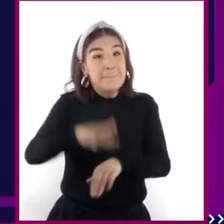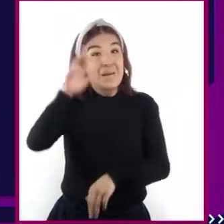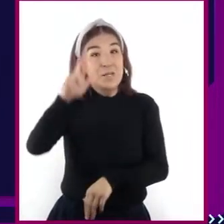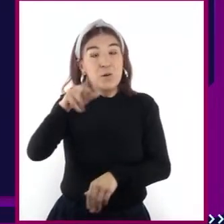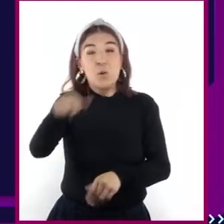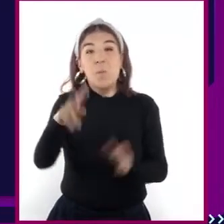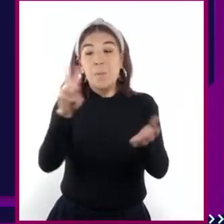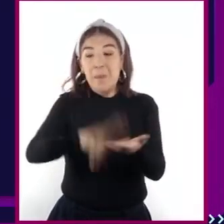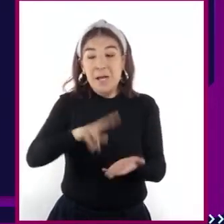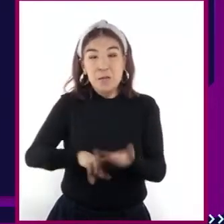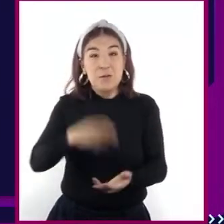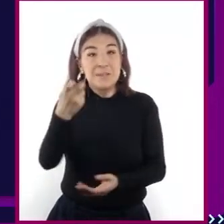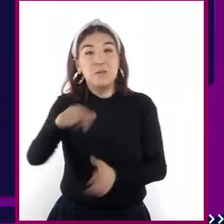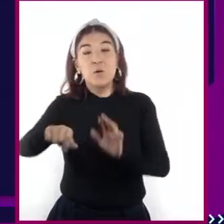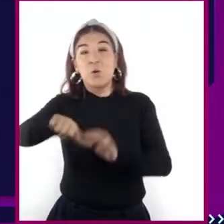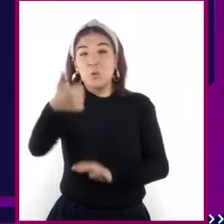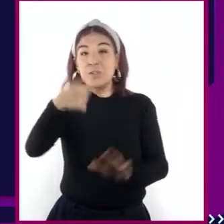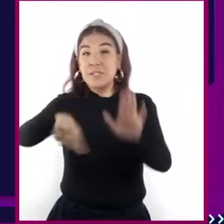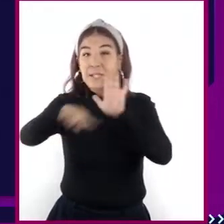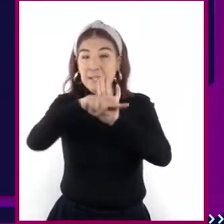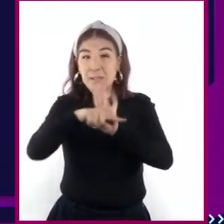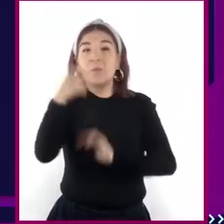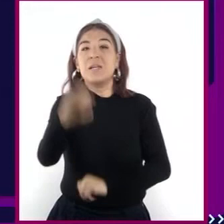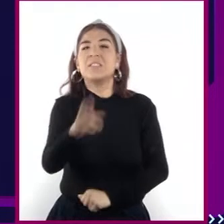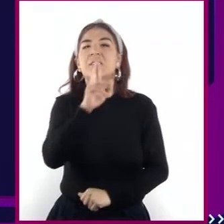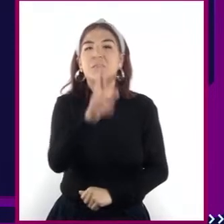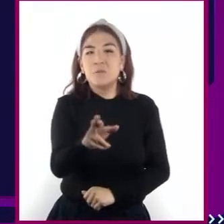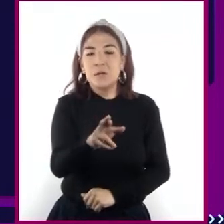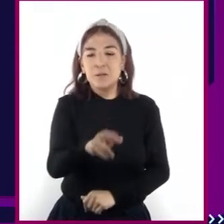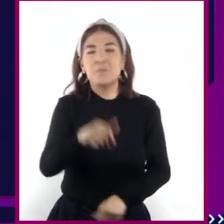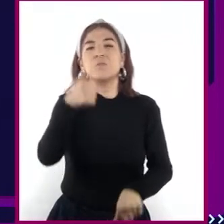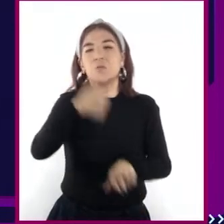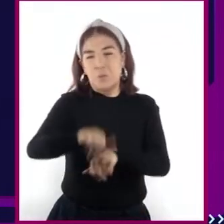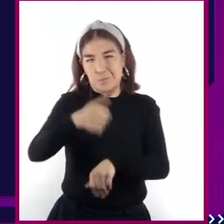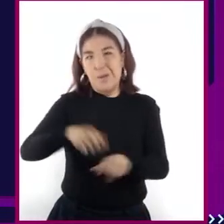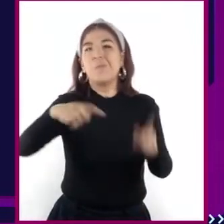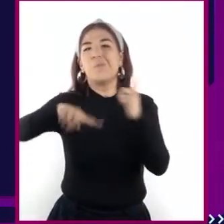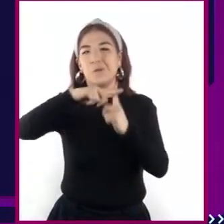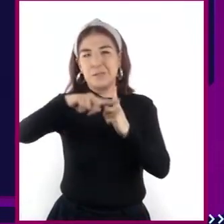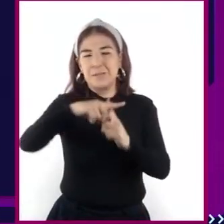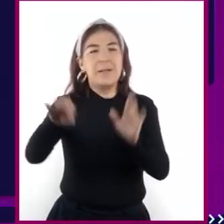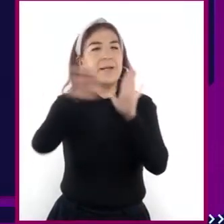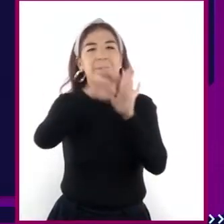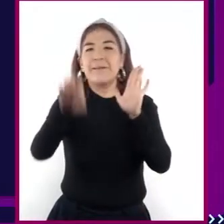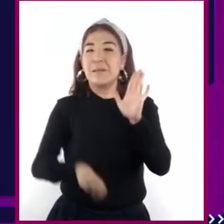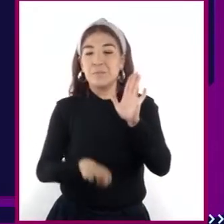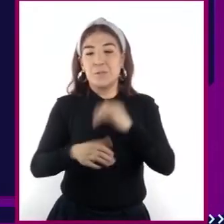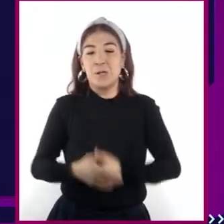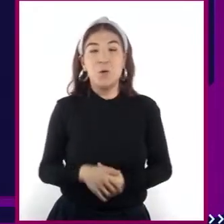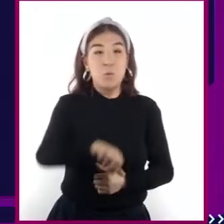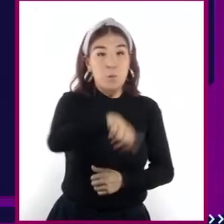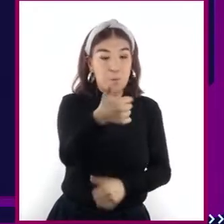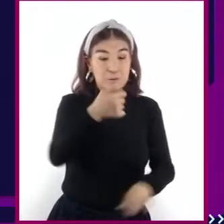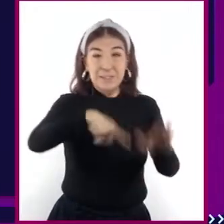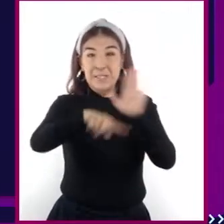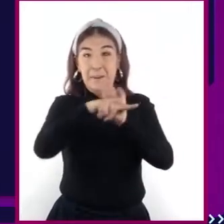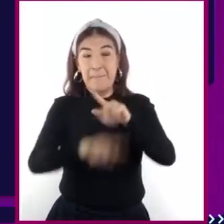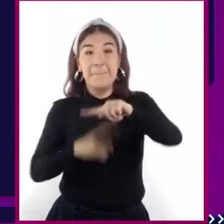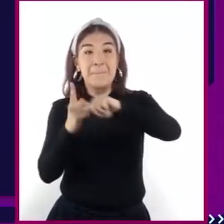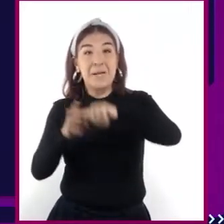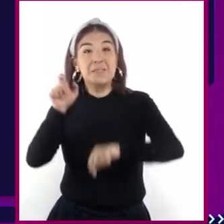valor absoluto que 11 negativo, el resultado es un número positivo. Es decir, 11 negativo